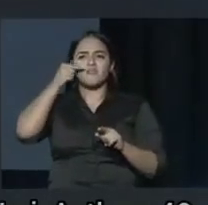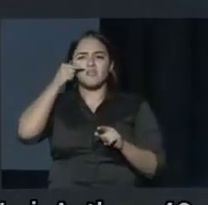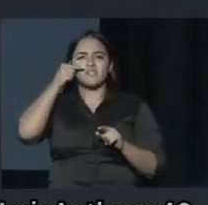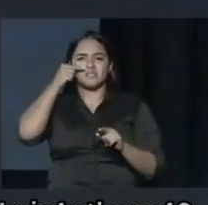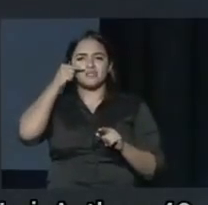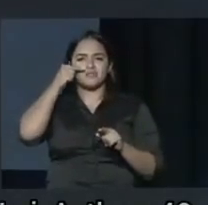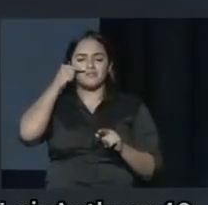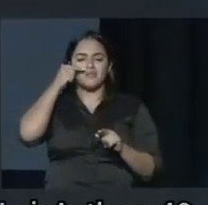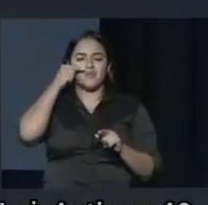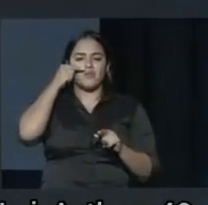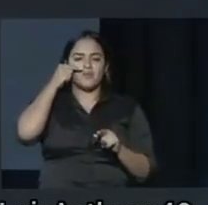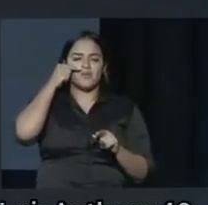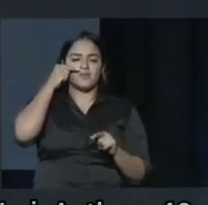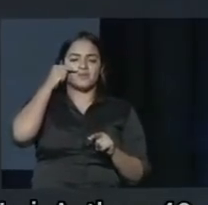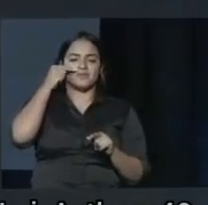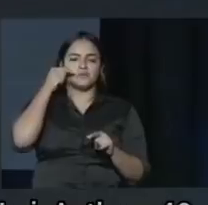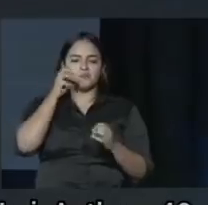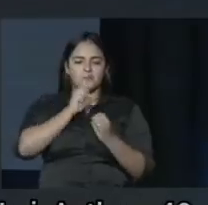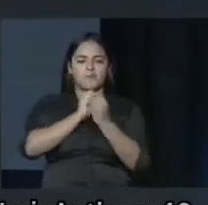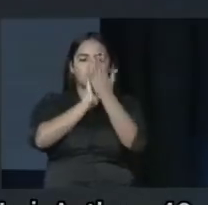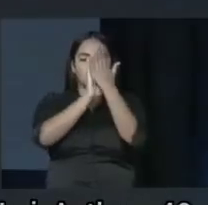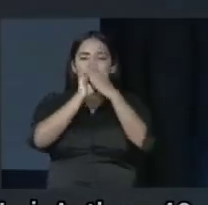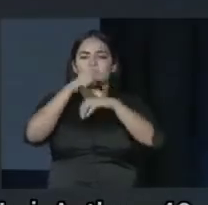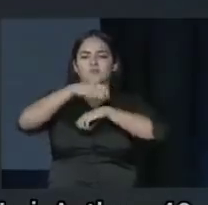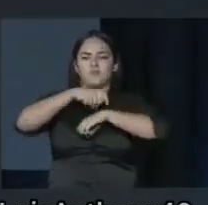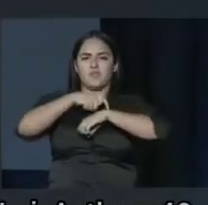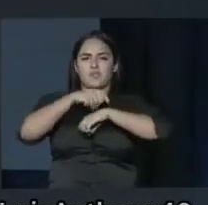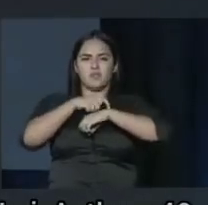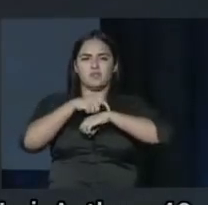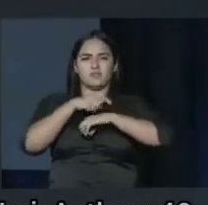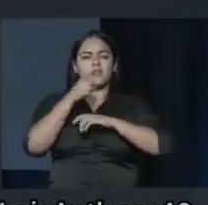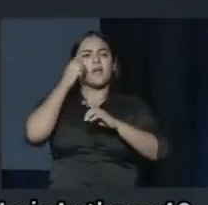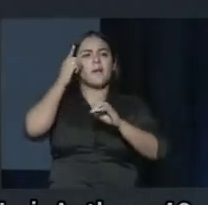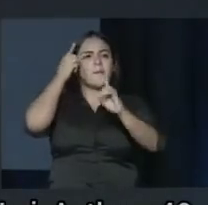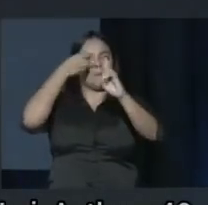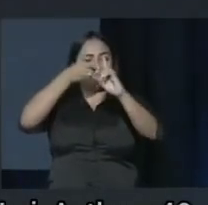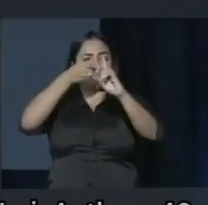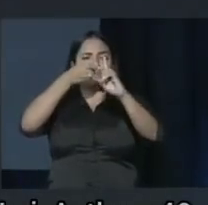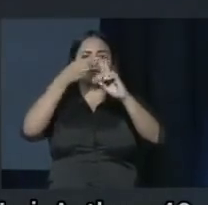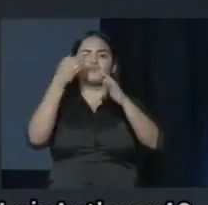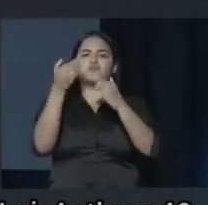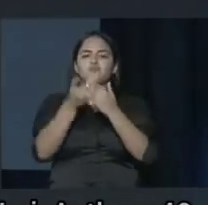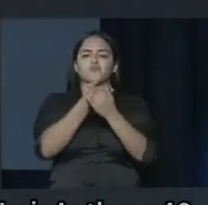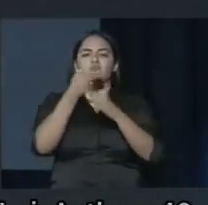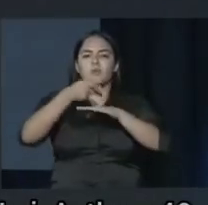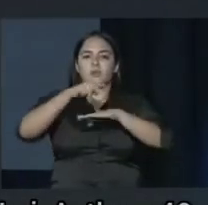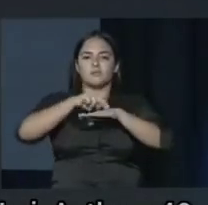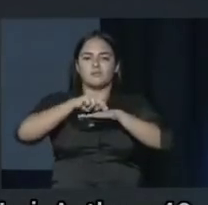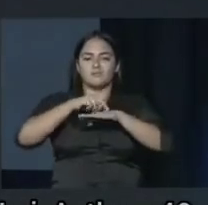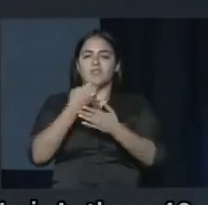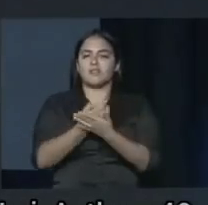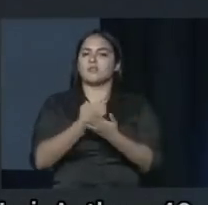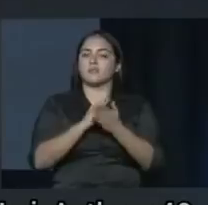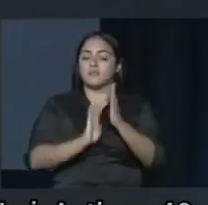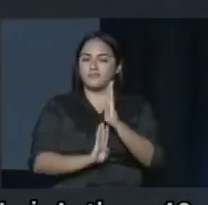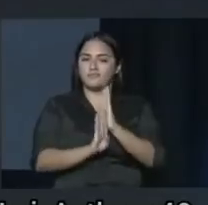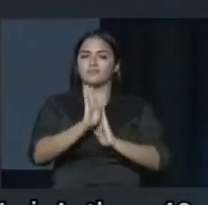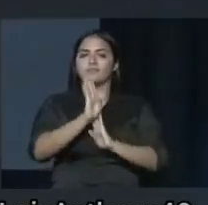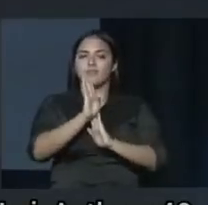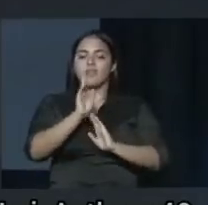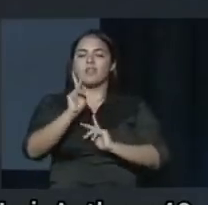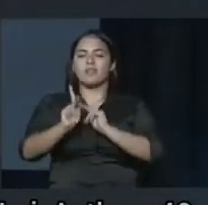y nos ponga primero. Aspiramos a un nuevo Puerto Rico donde la economía crezca, donde nuestra gente